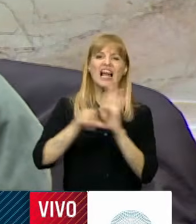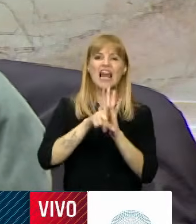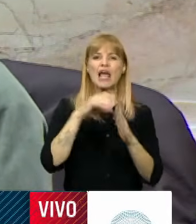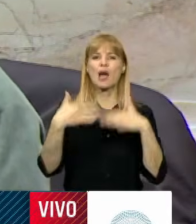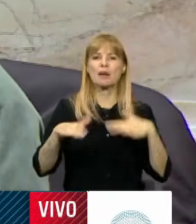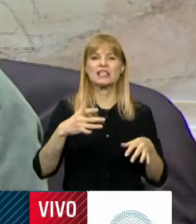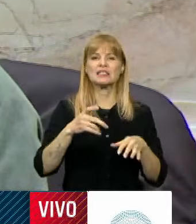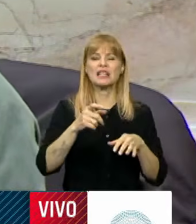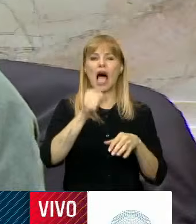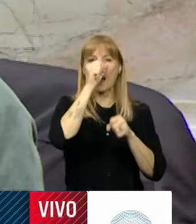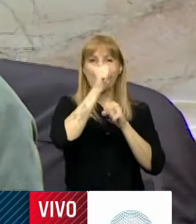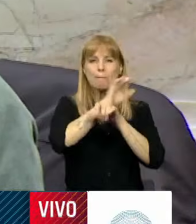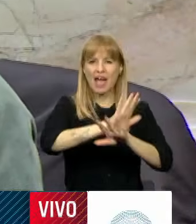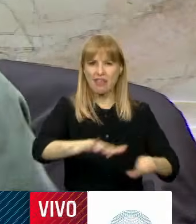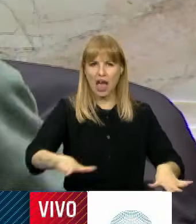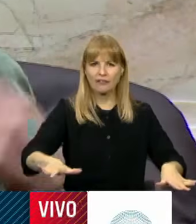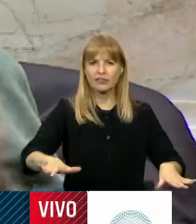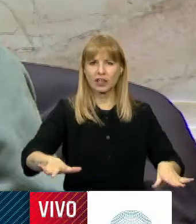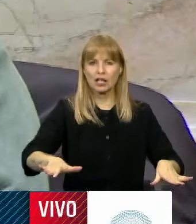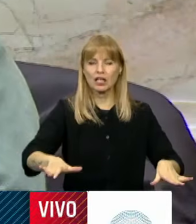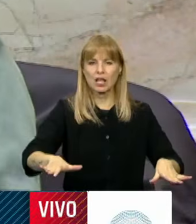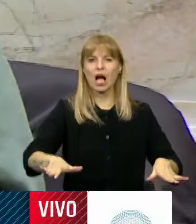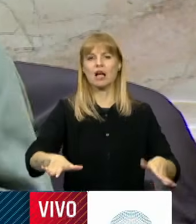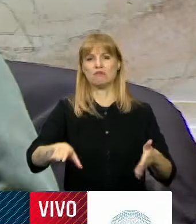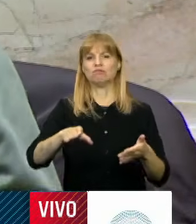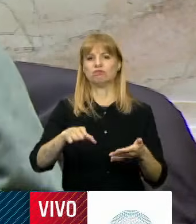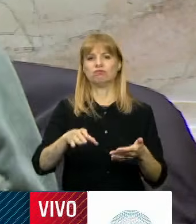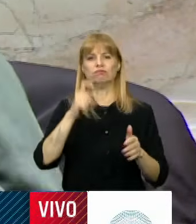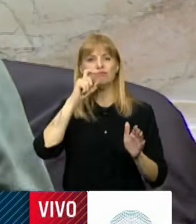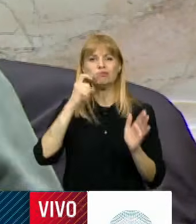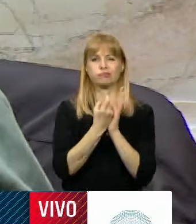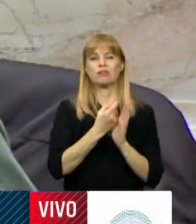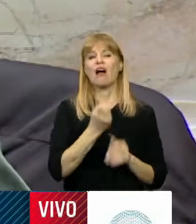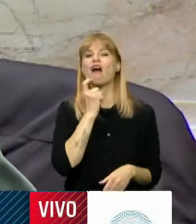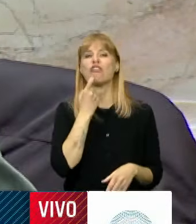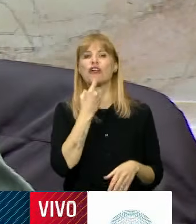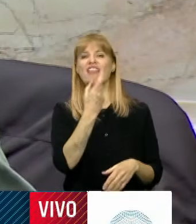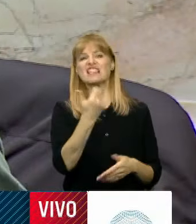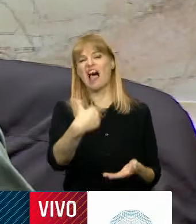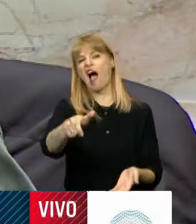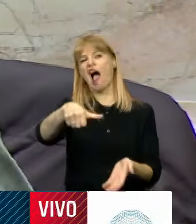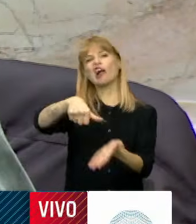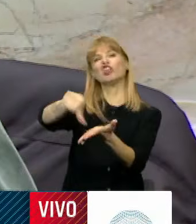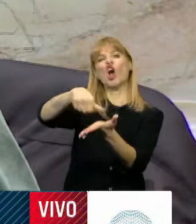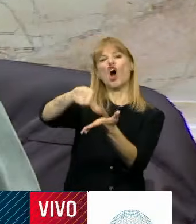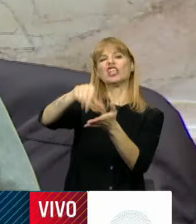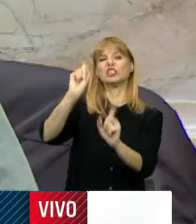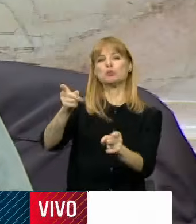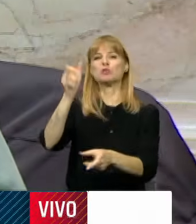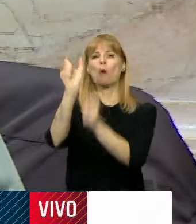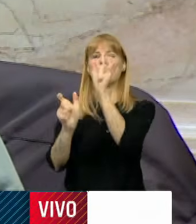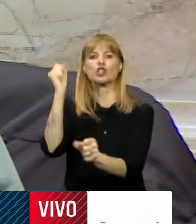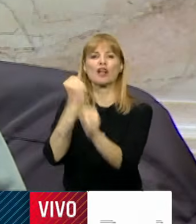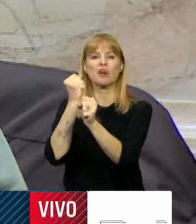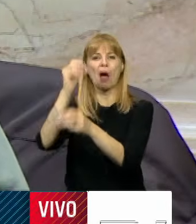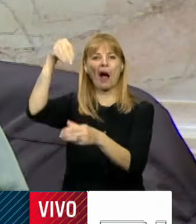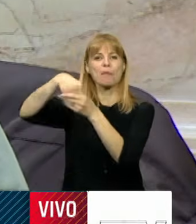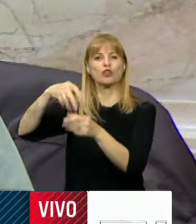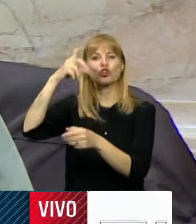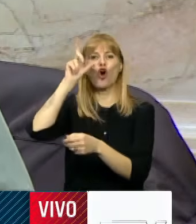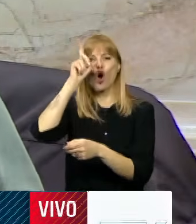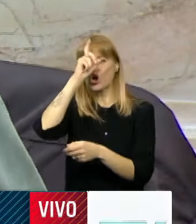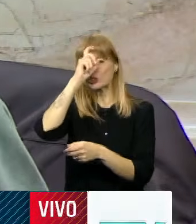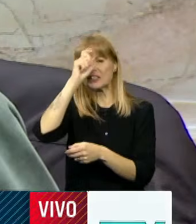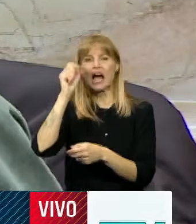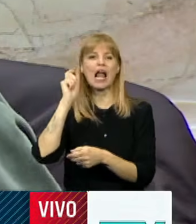emergencia pediátrica. Fíjese que Adorni decía que eran ñoquis y se burlaba del personal de salud del hospital Garrahan, presidente,